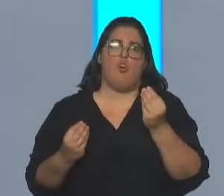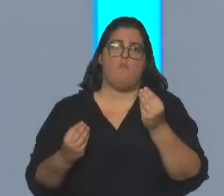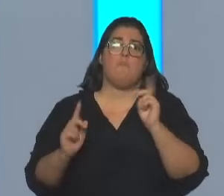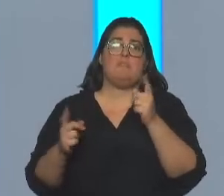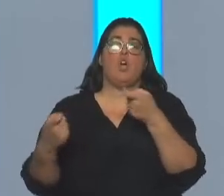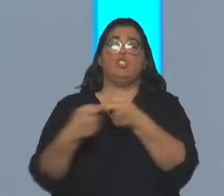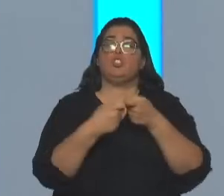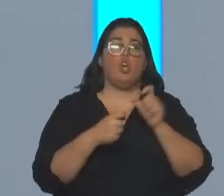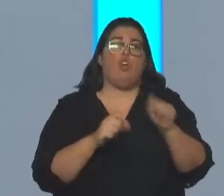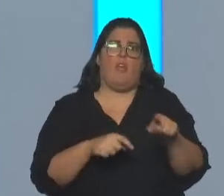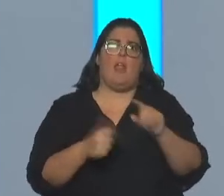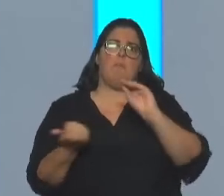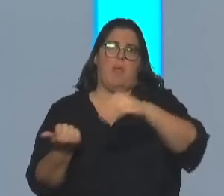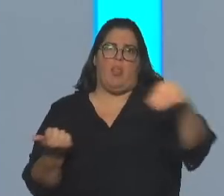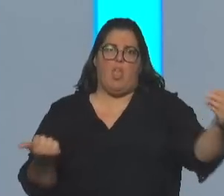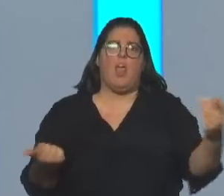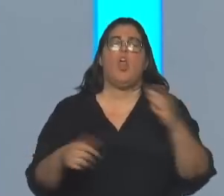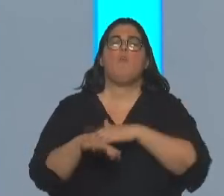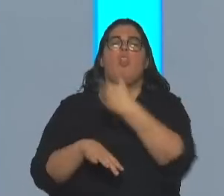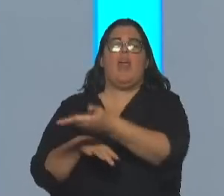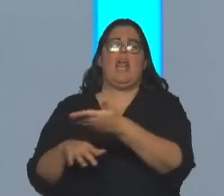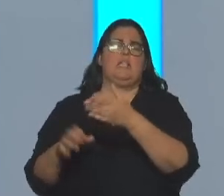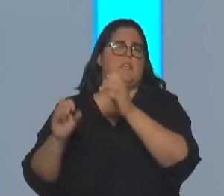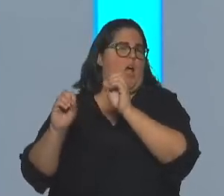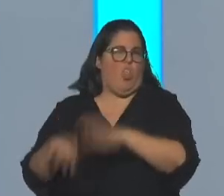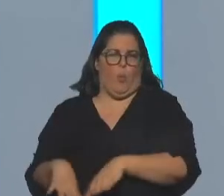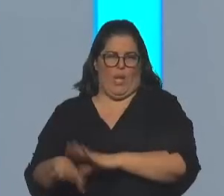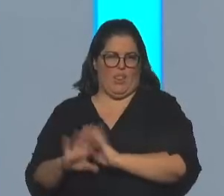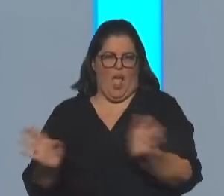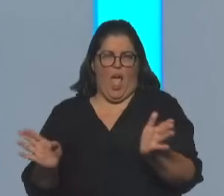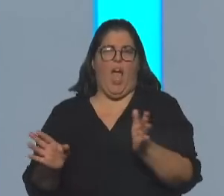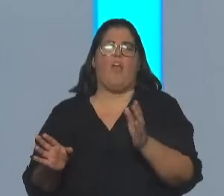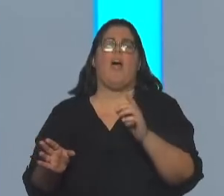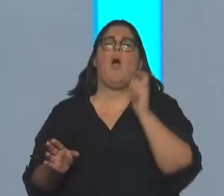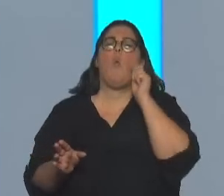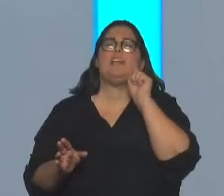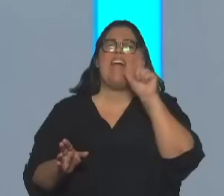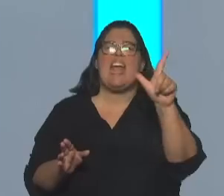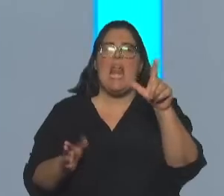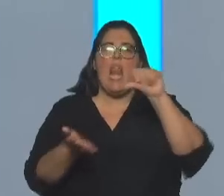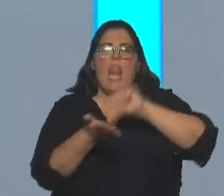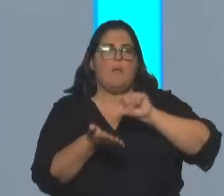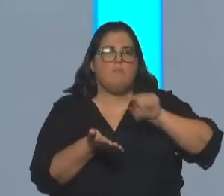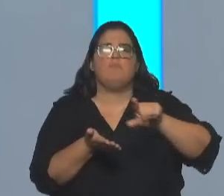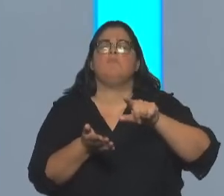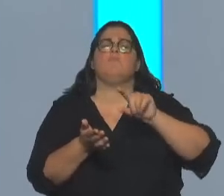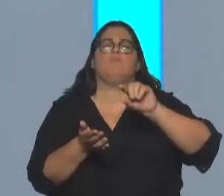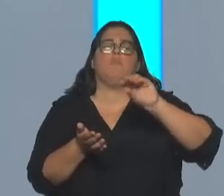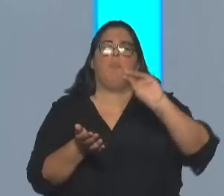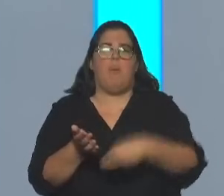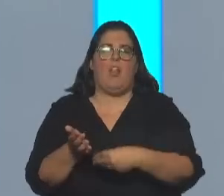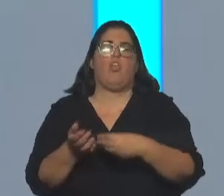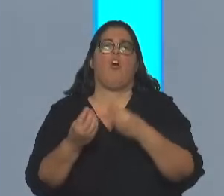mucho. Digo, la derecha hoy está bastante debilitada y quedó muy debilitada con la pérdida de Guayaquil y, digamos, tiene un